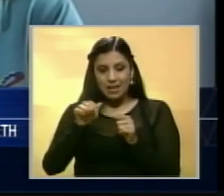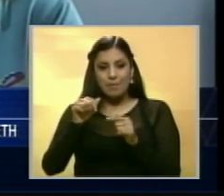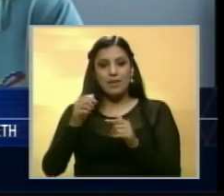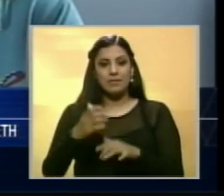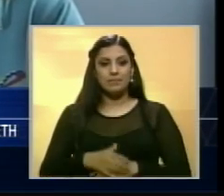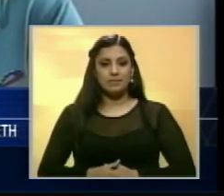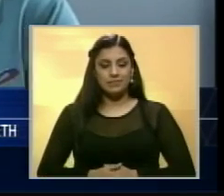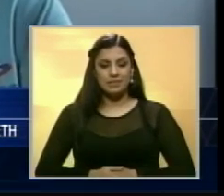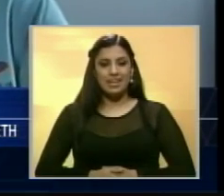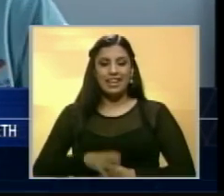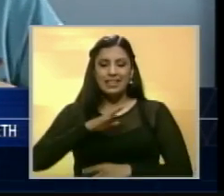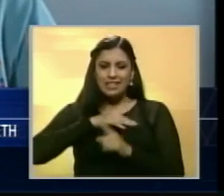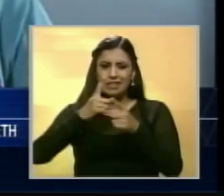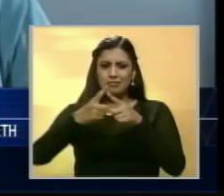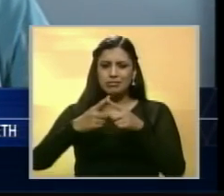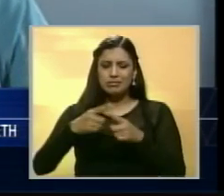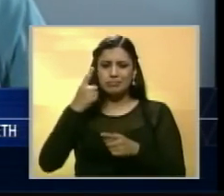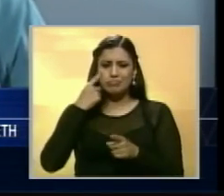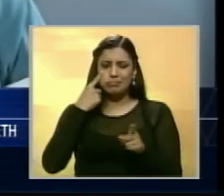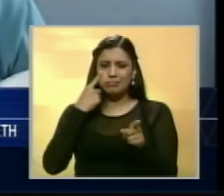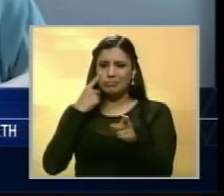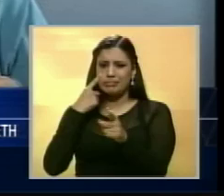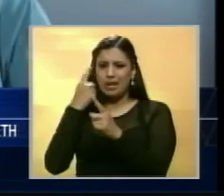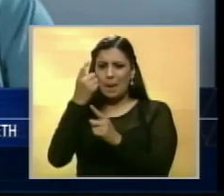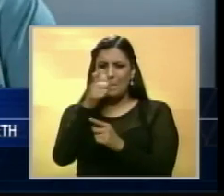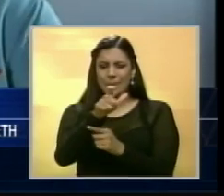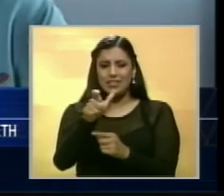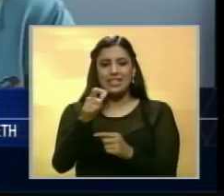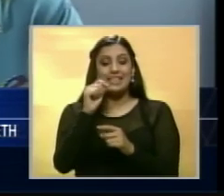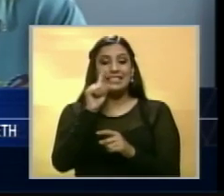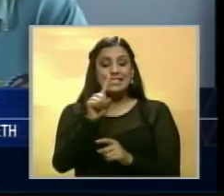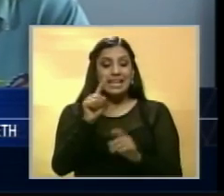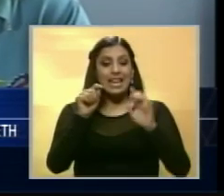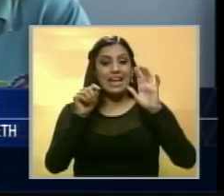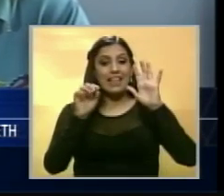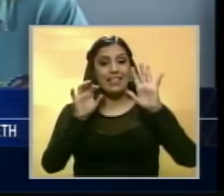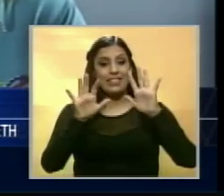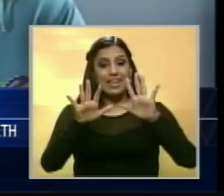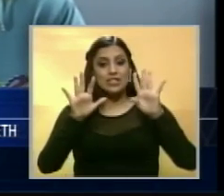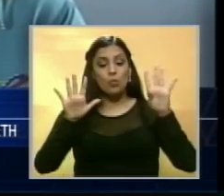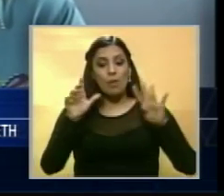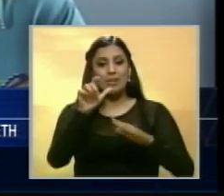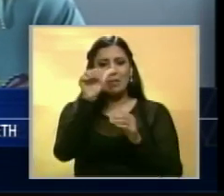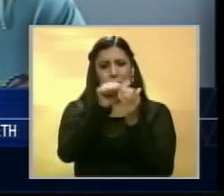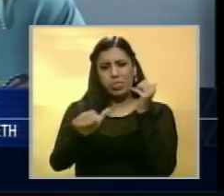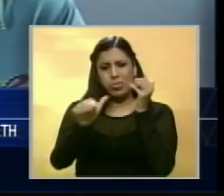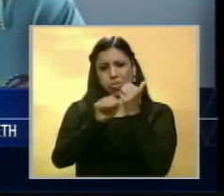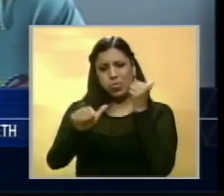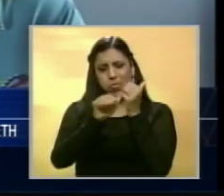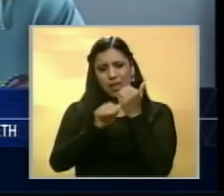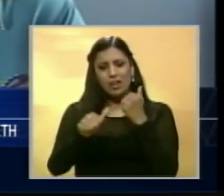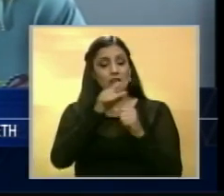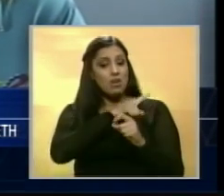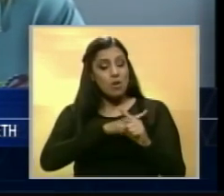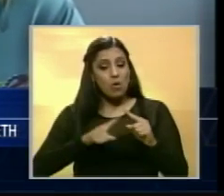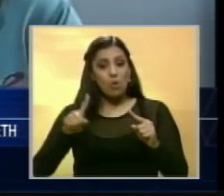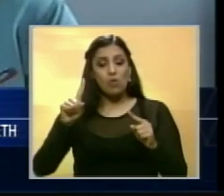1, se han reportado hasta la fecha 159 diarreas y